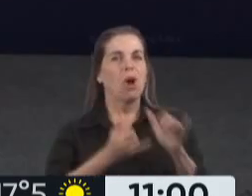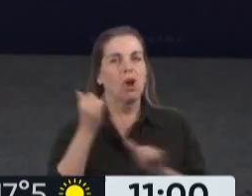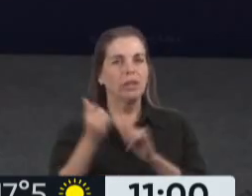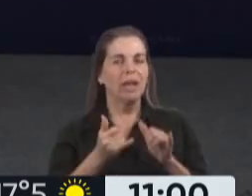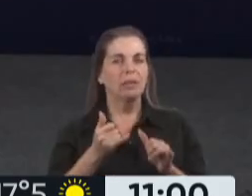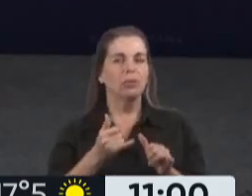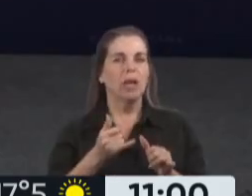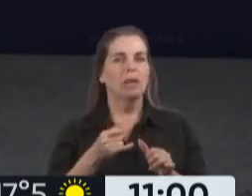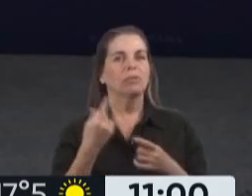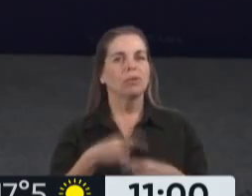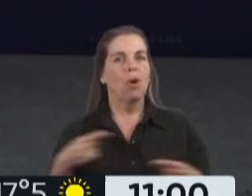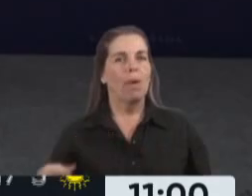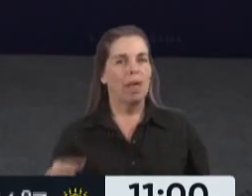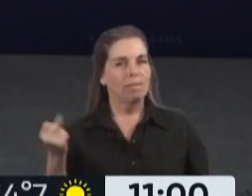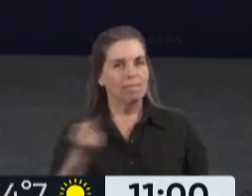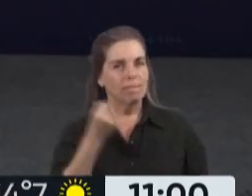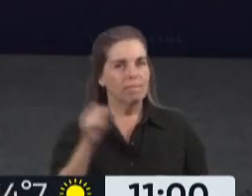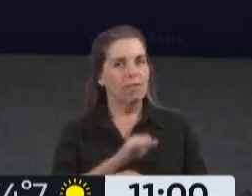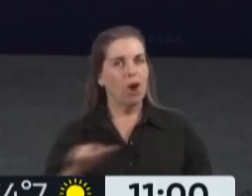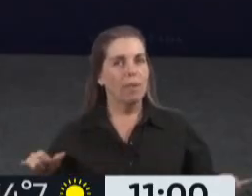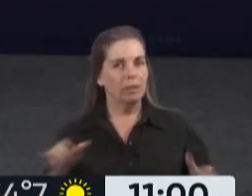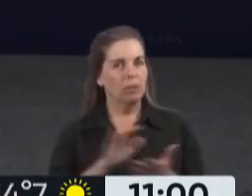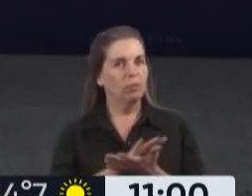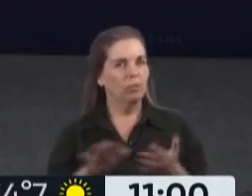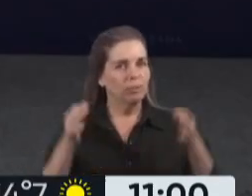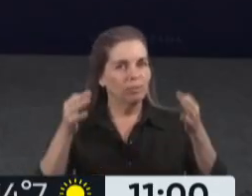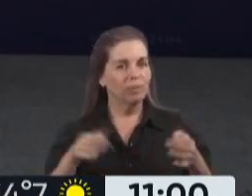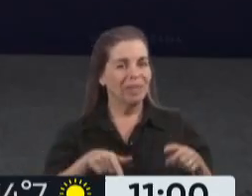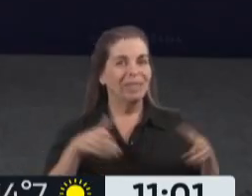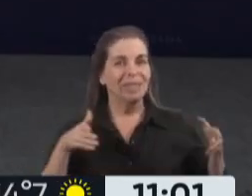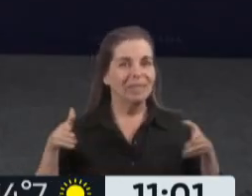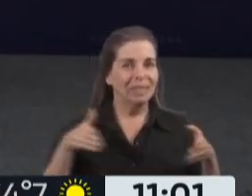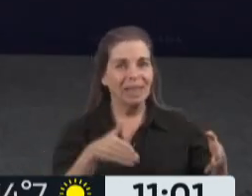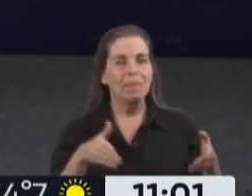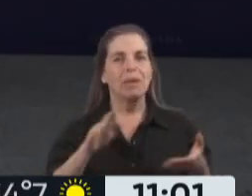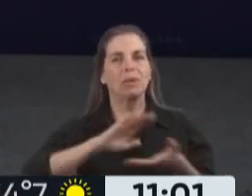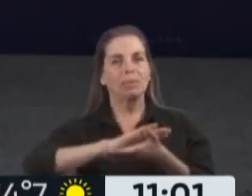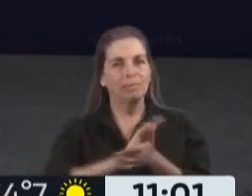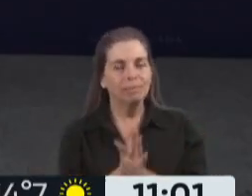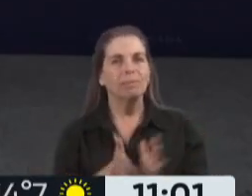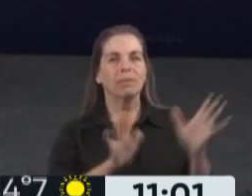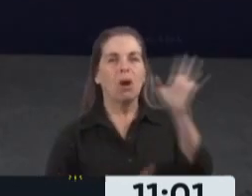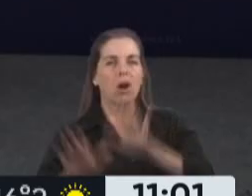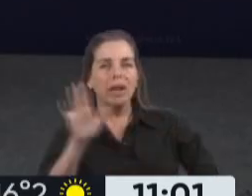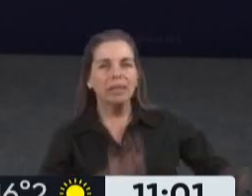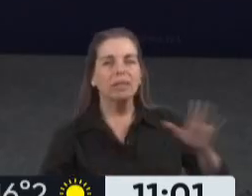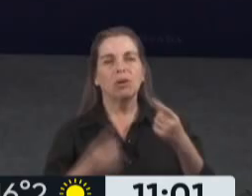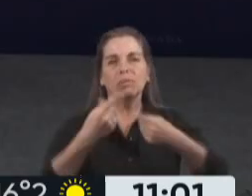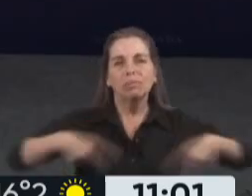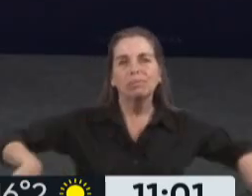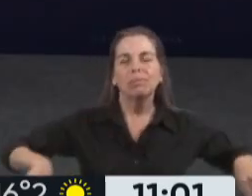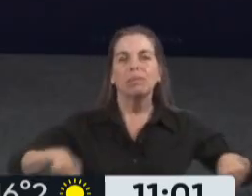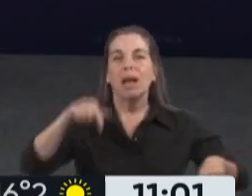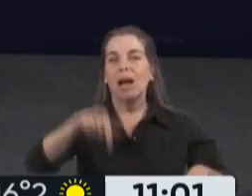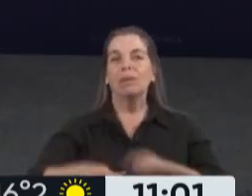gran noticia, que es en este camino que estamos llevando adelante de saneamiento de cuentas públicas. En este caso